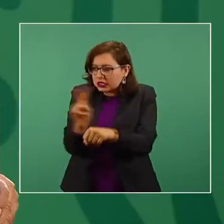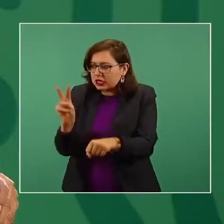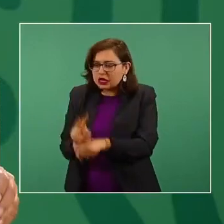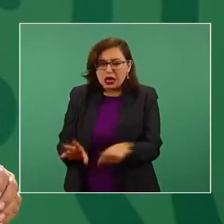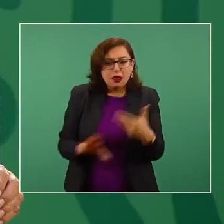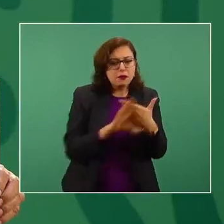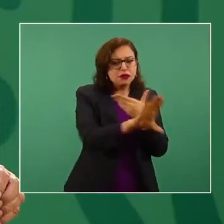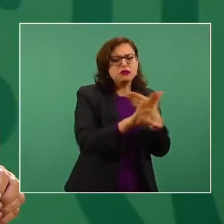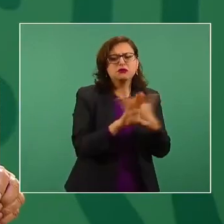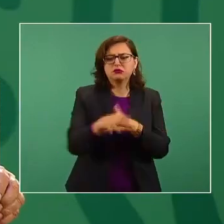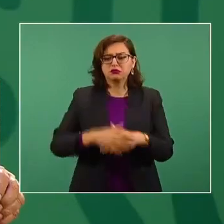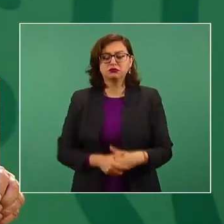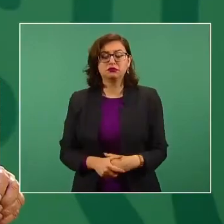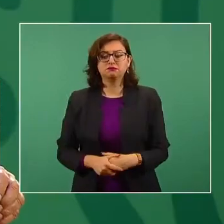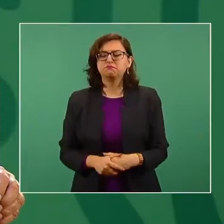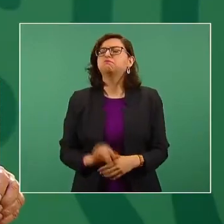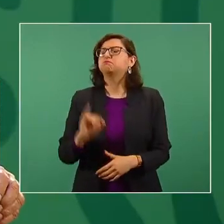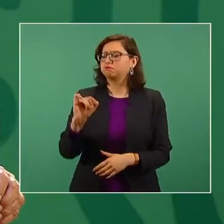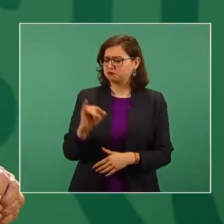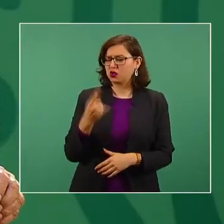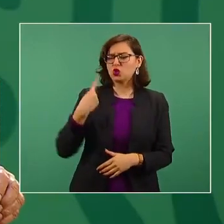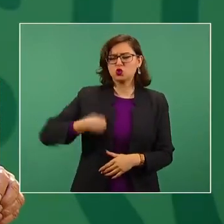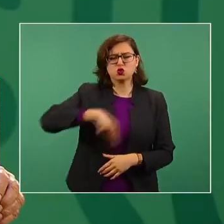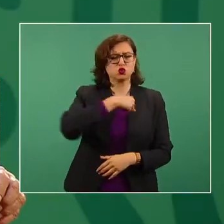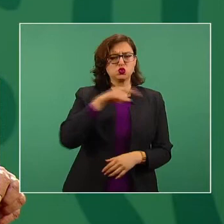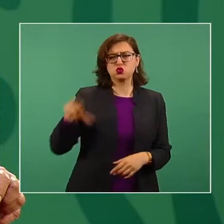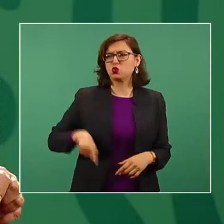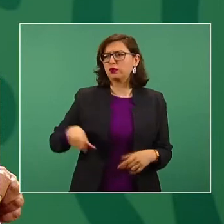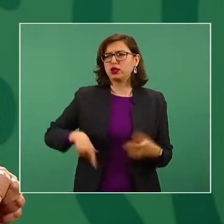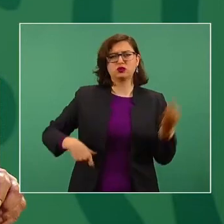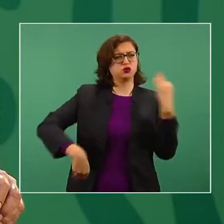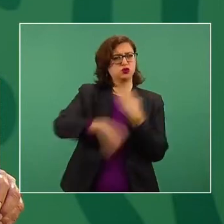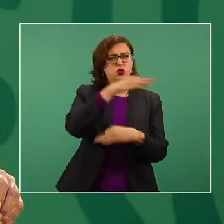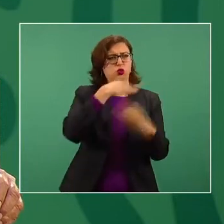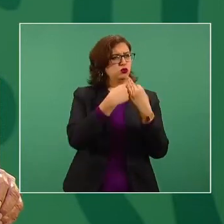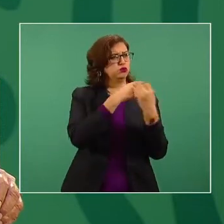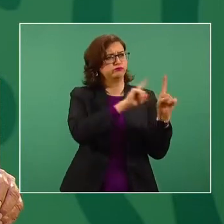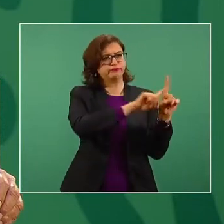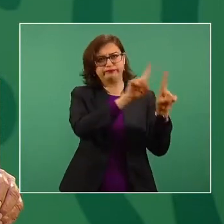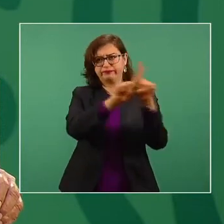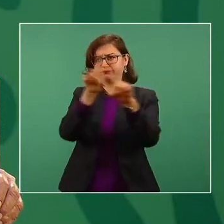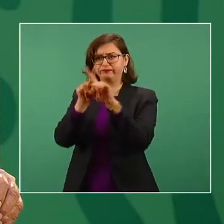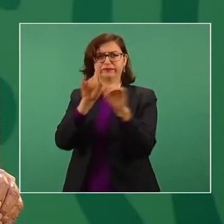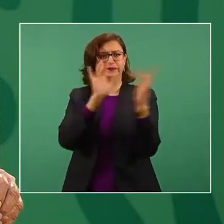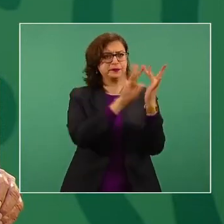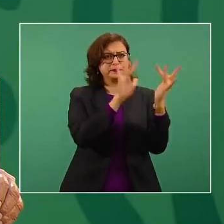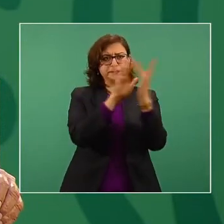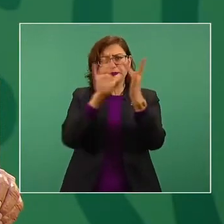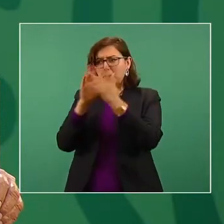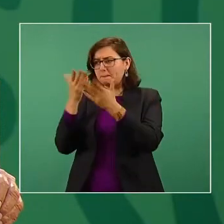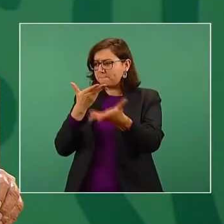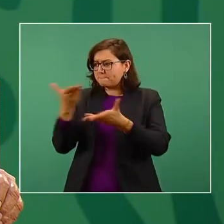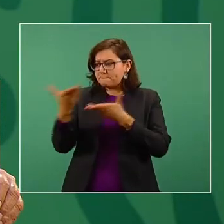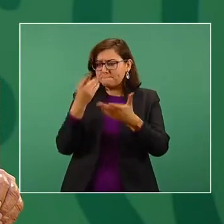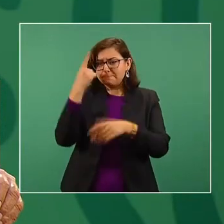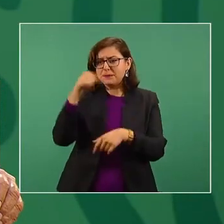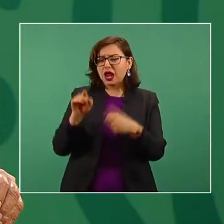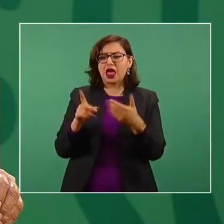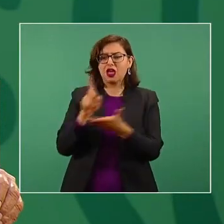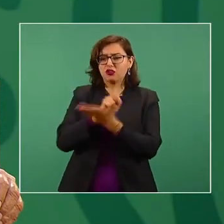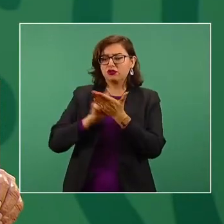gobiernos y hay cooperación para evitar estos ilícitos. Y